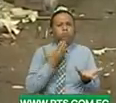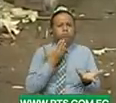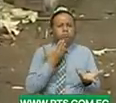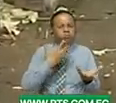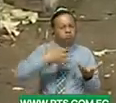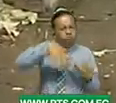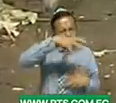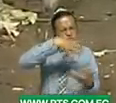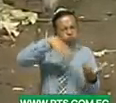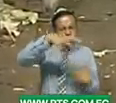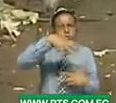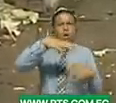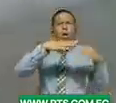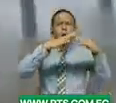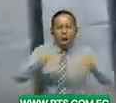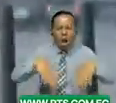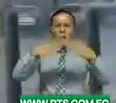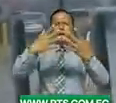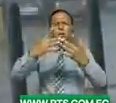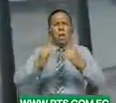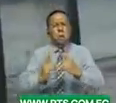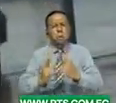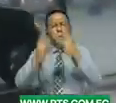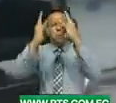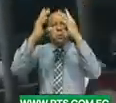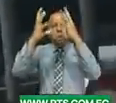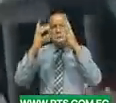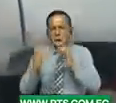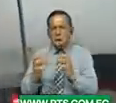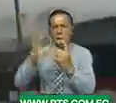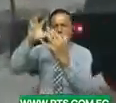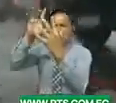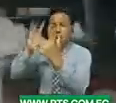destrozó casas y edificios.